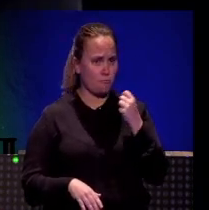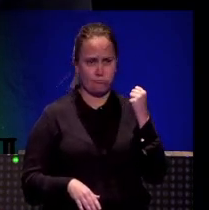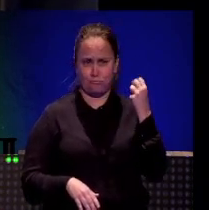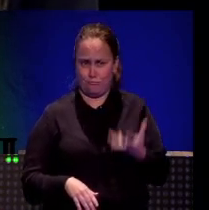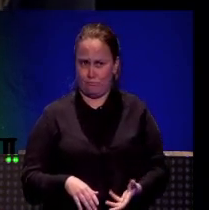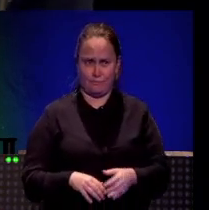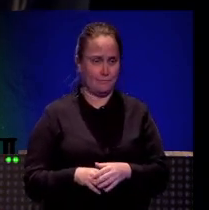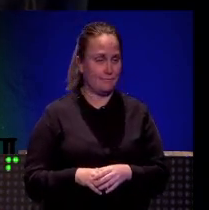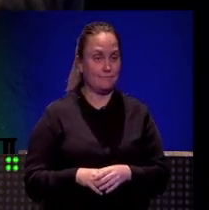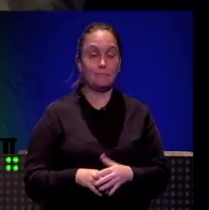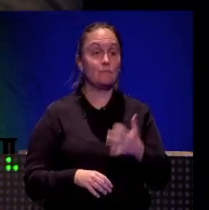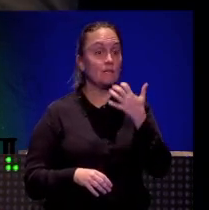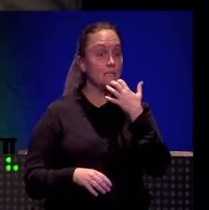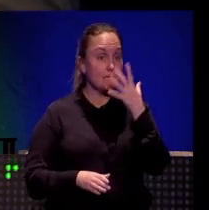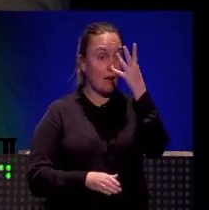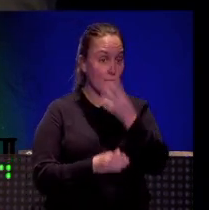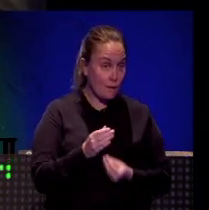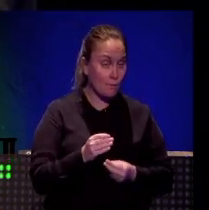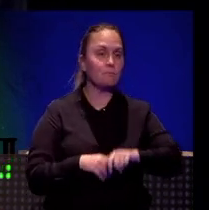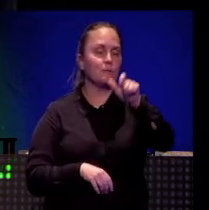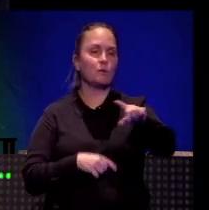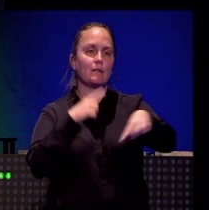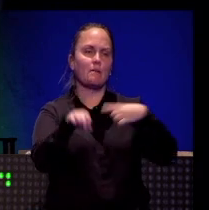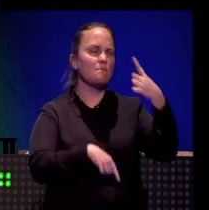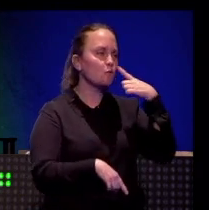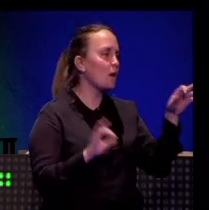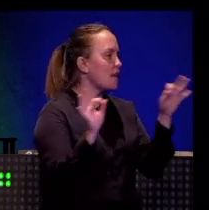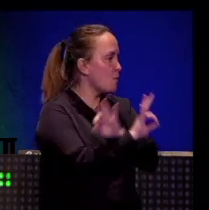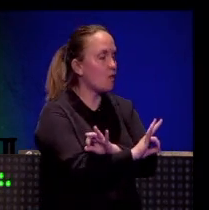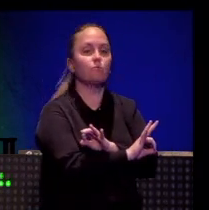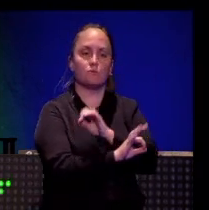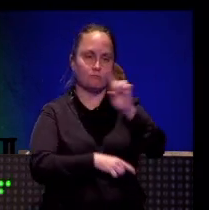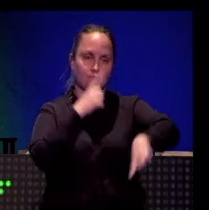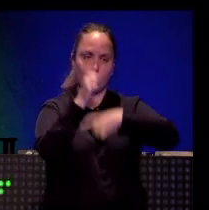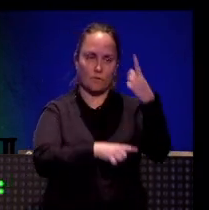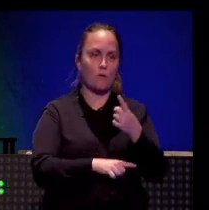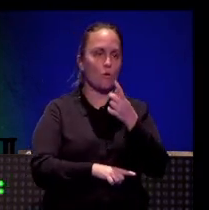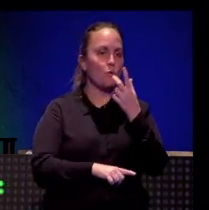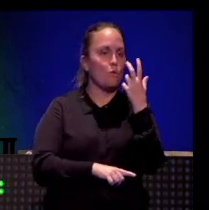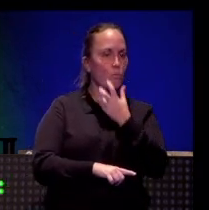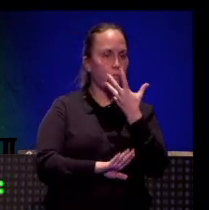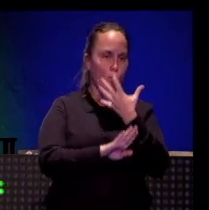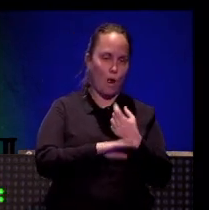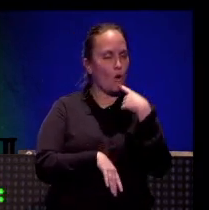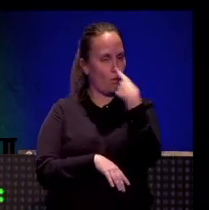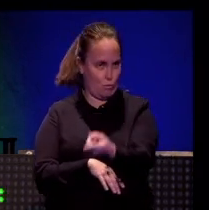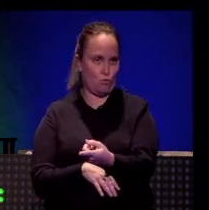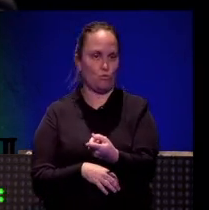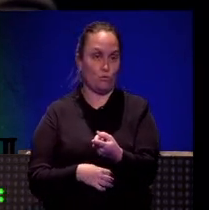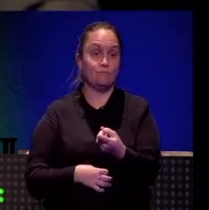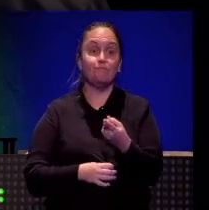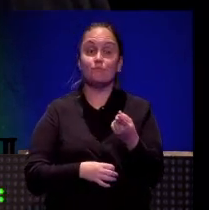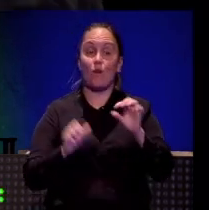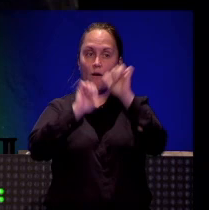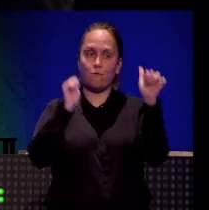generalmente si me escribe alguien oye está escribo casi por el siguiente episodio pues lo digo hay una manera que es eliminar el